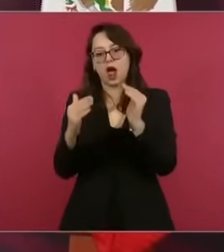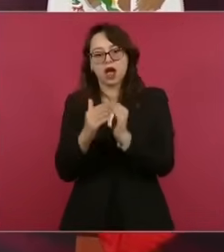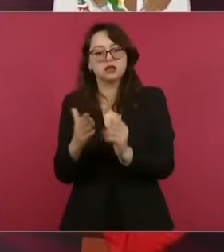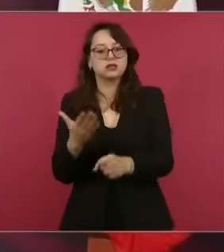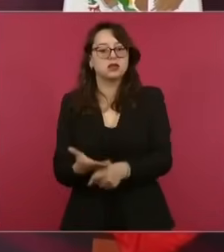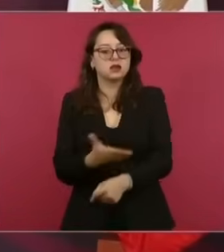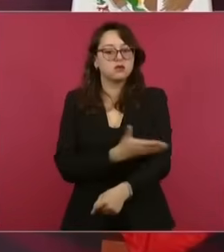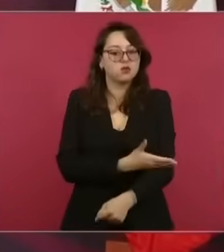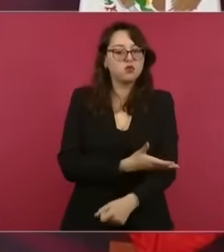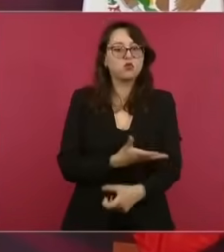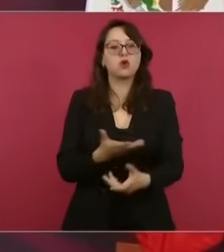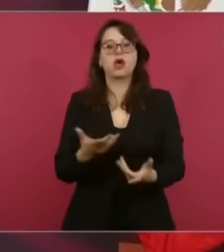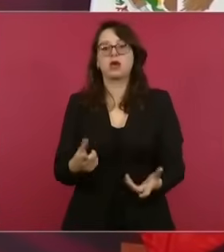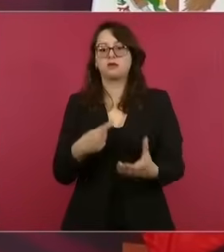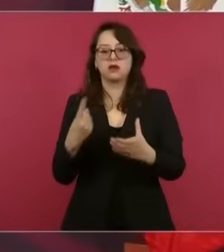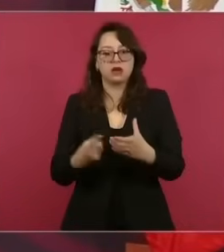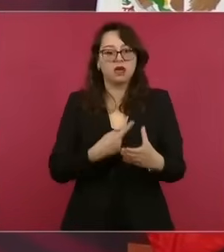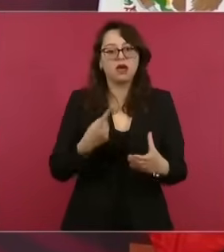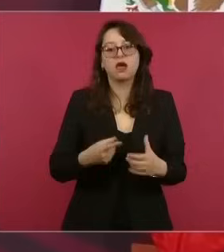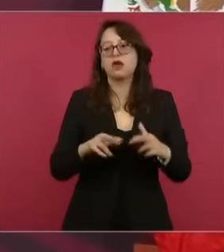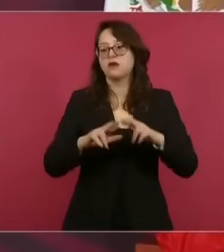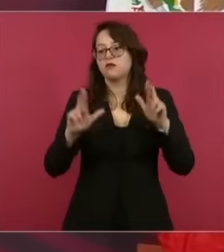lo que tiene que ver con aparatos